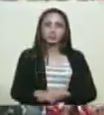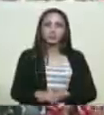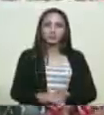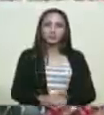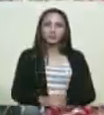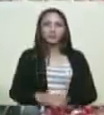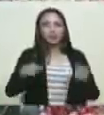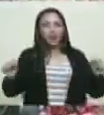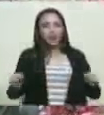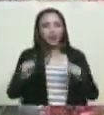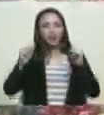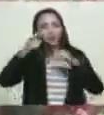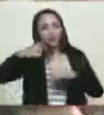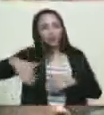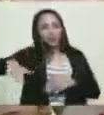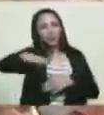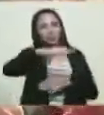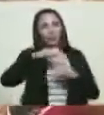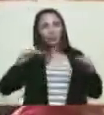¡Que viva el pueblo!